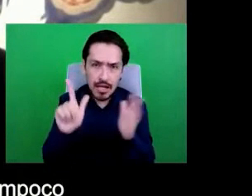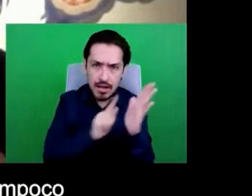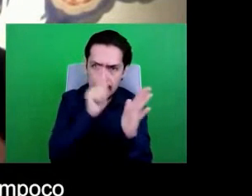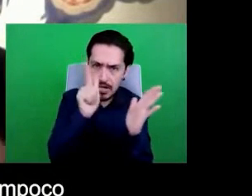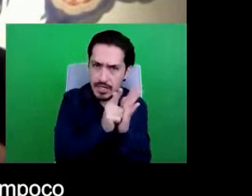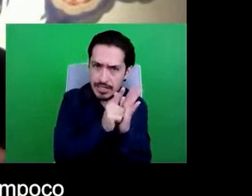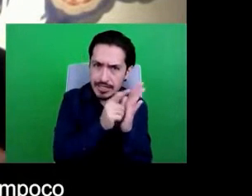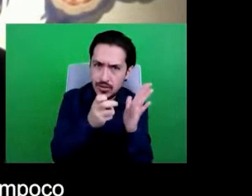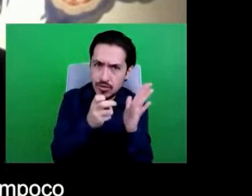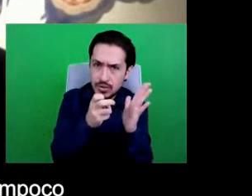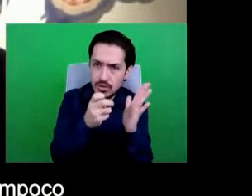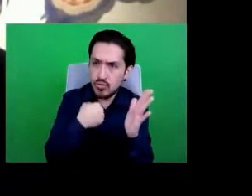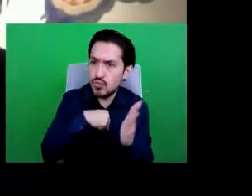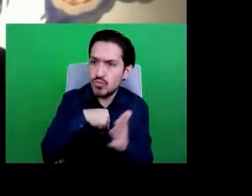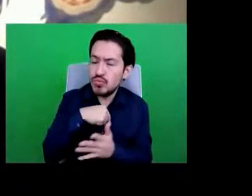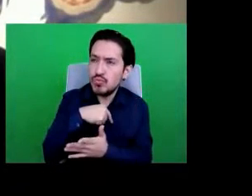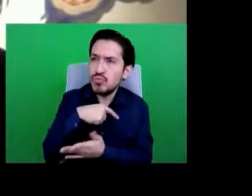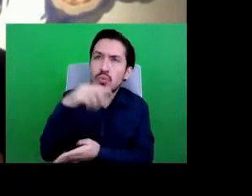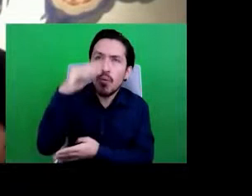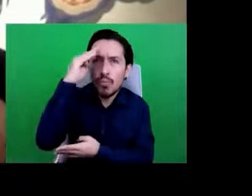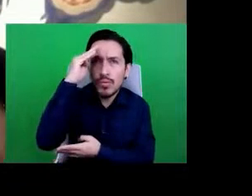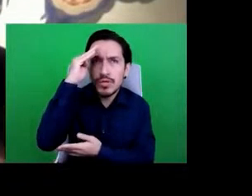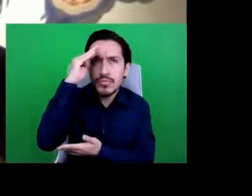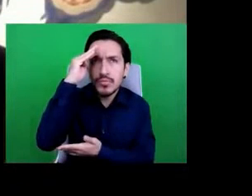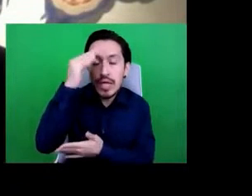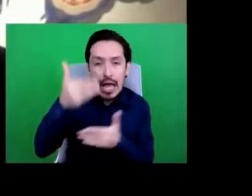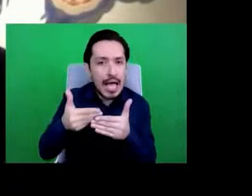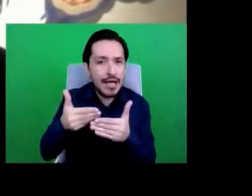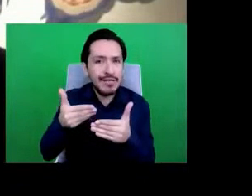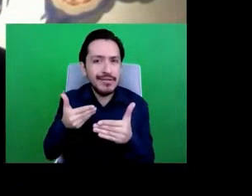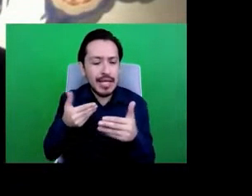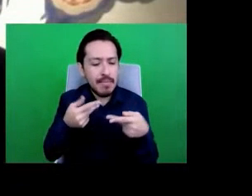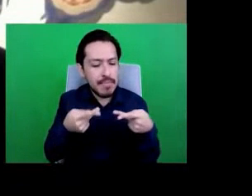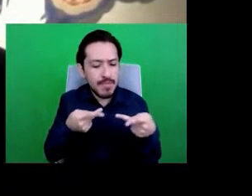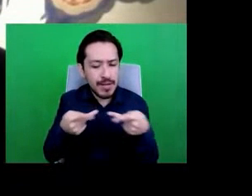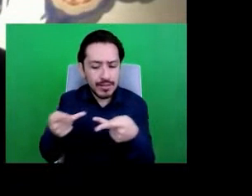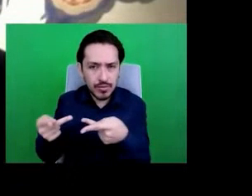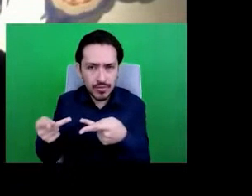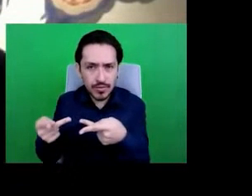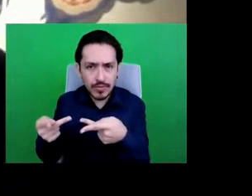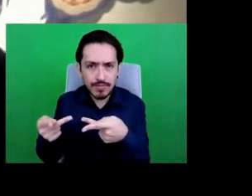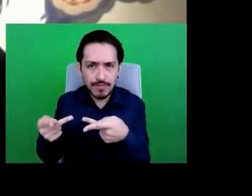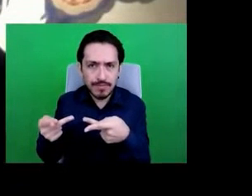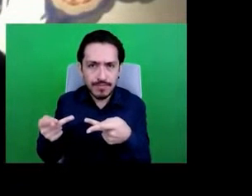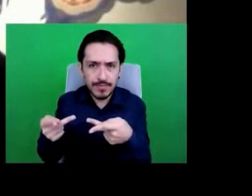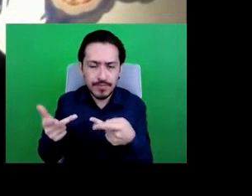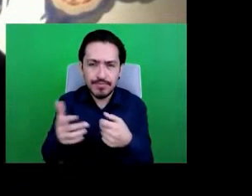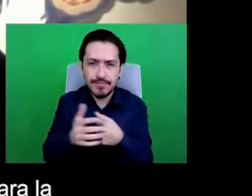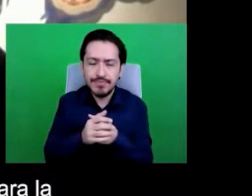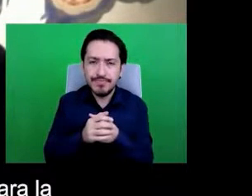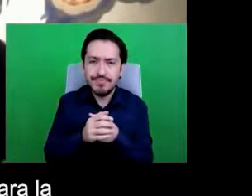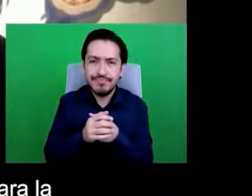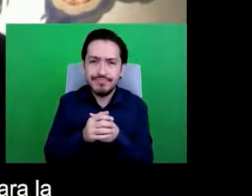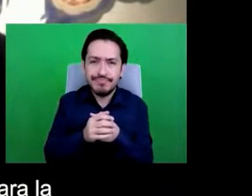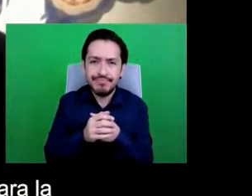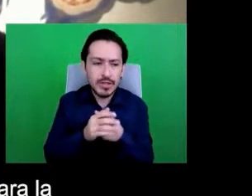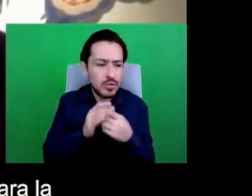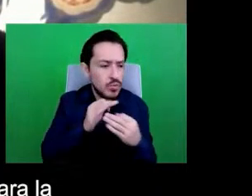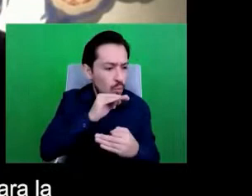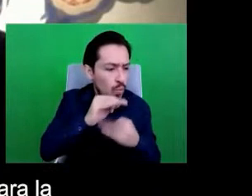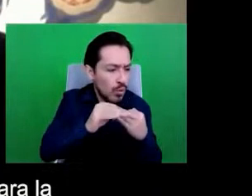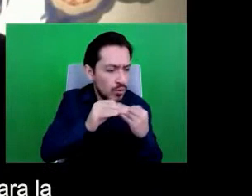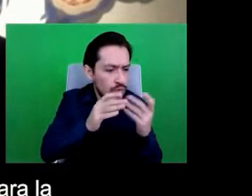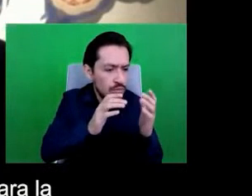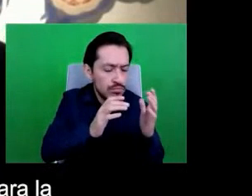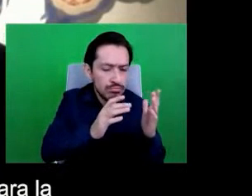tampoco consideramos la planeación, la preservación del patrimonio, la